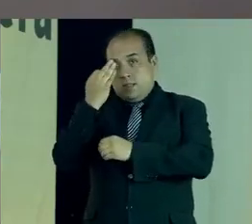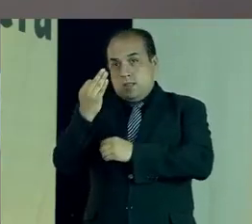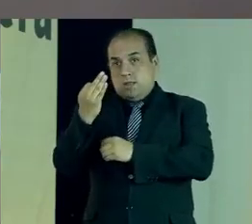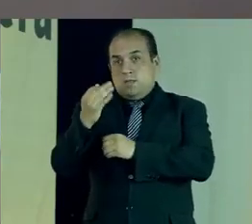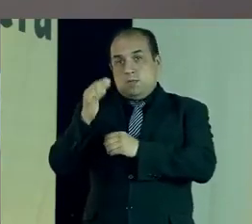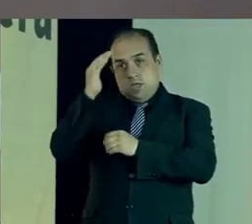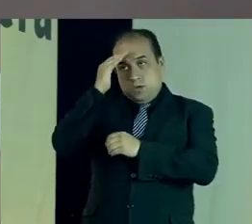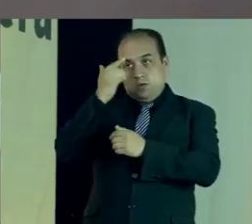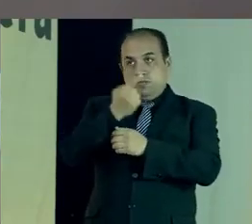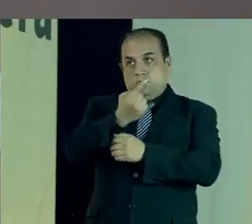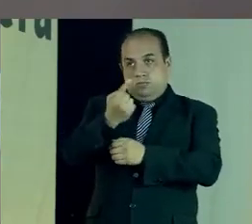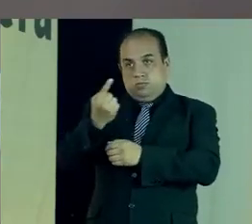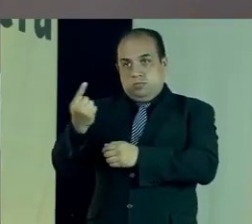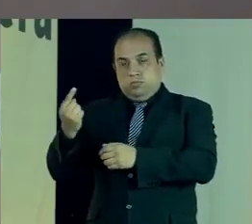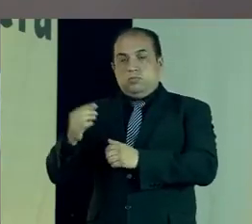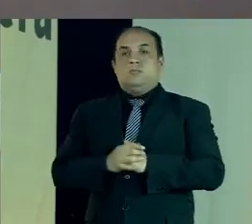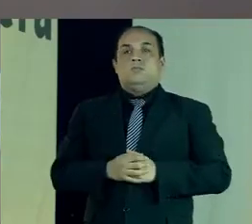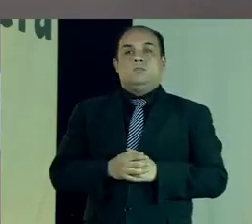conocemos